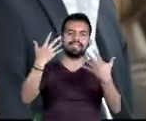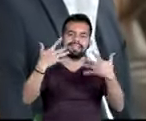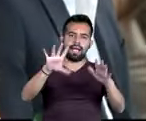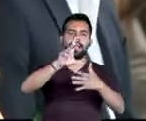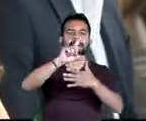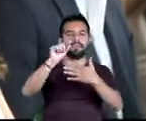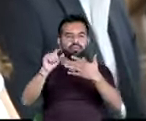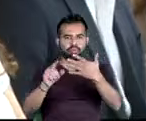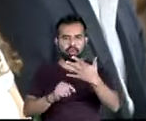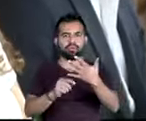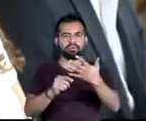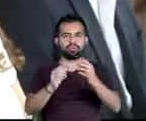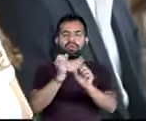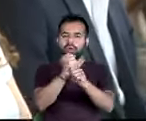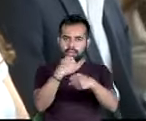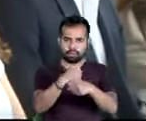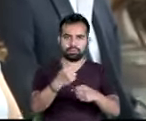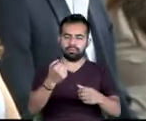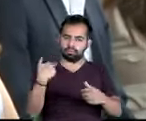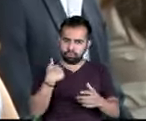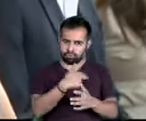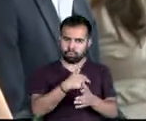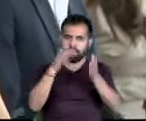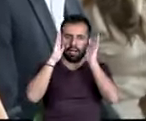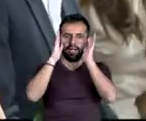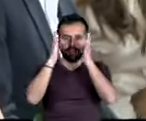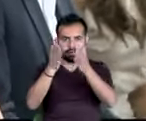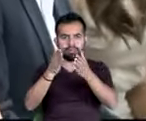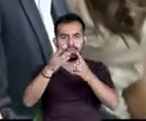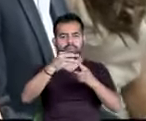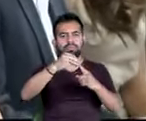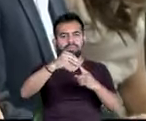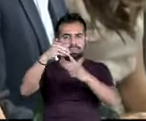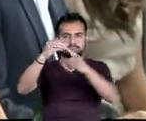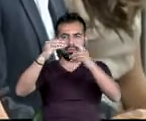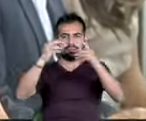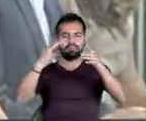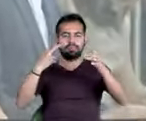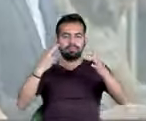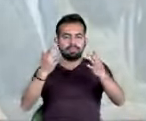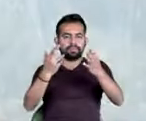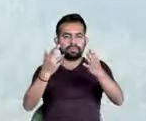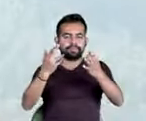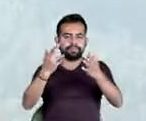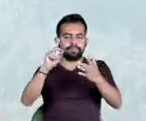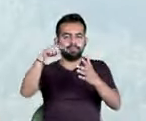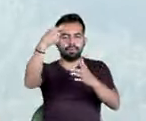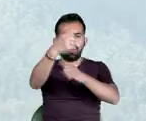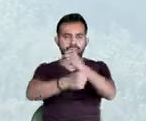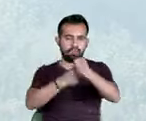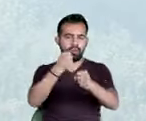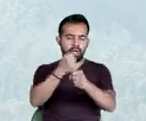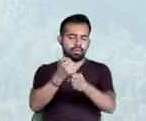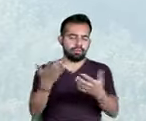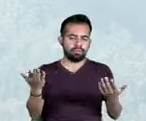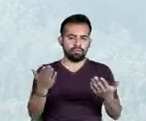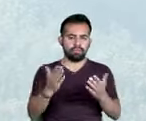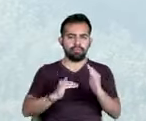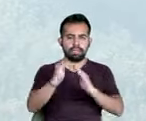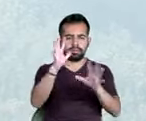presupuesto elaborado por nosotros para cumplir las prioridades que demandan los quiteños y quiteñas lo tendremos efectivamente el próximo